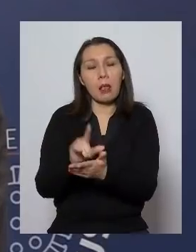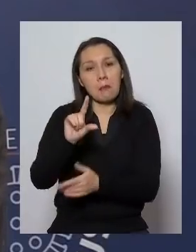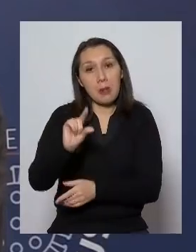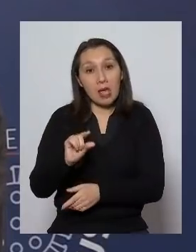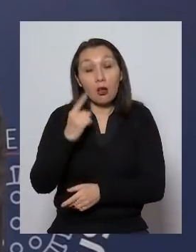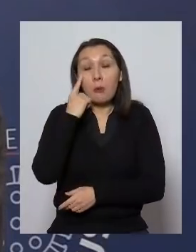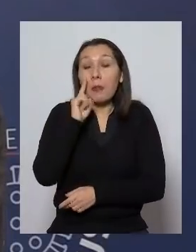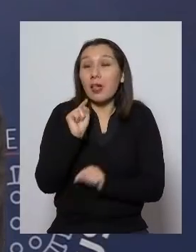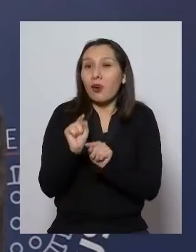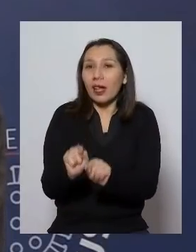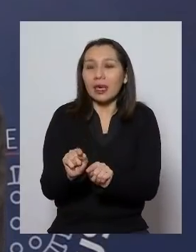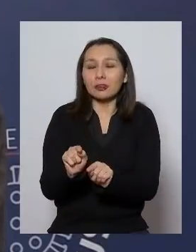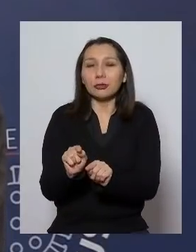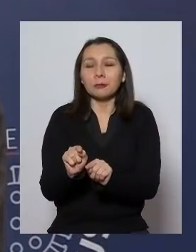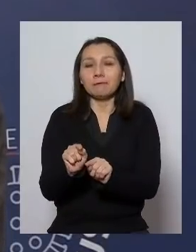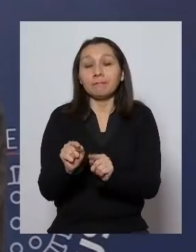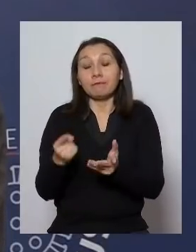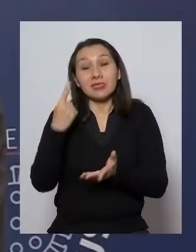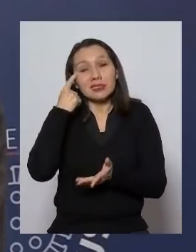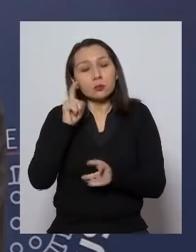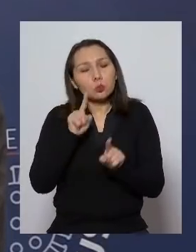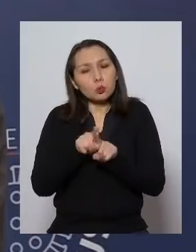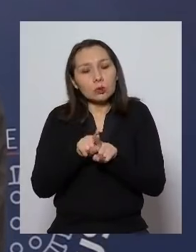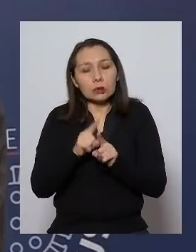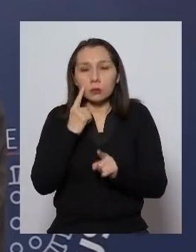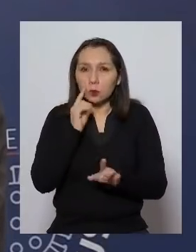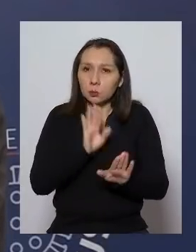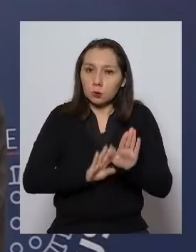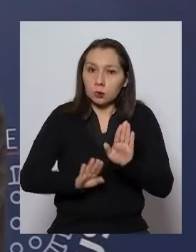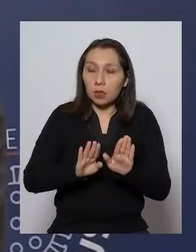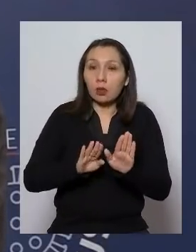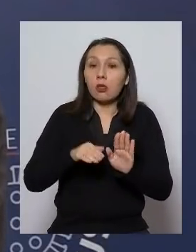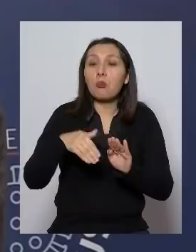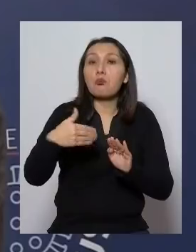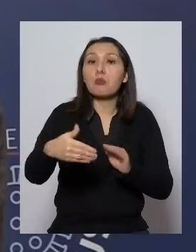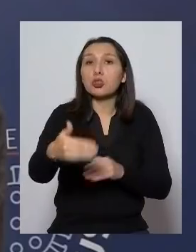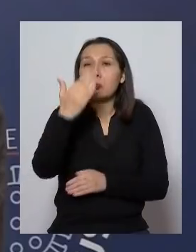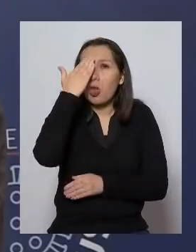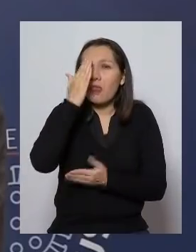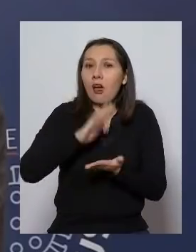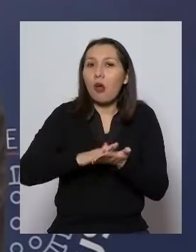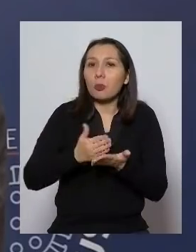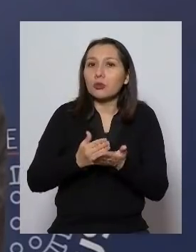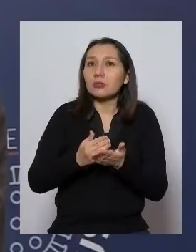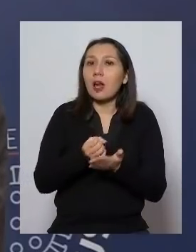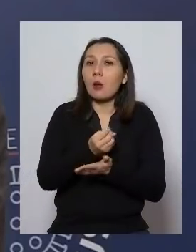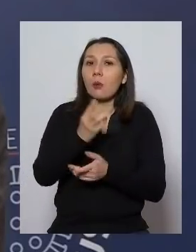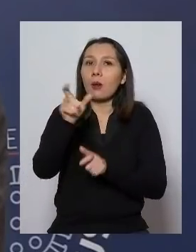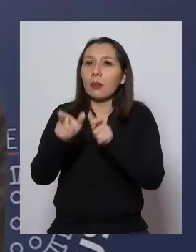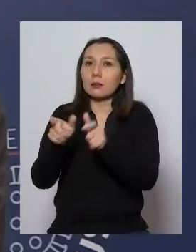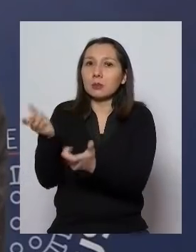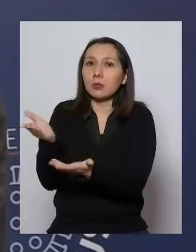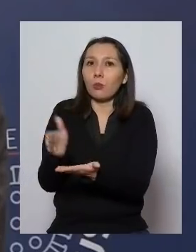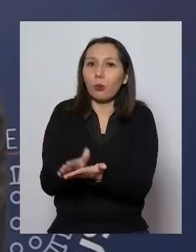pero creo que eso hay que mirarlo con cuidado en los días siguientes. Y